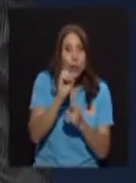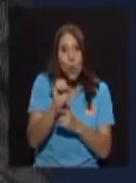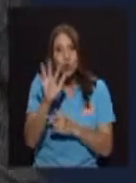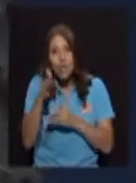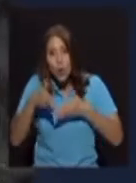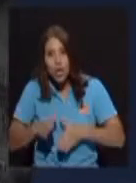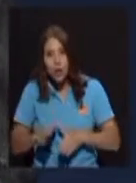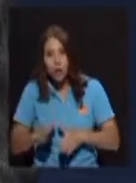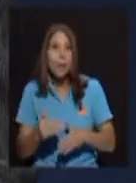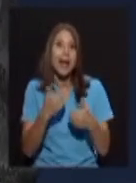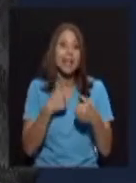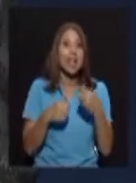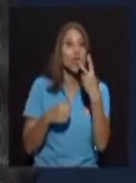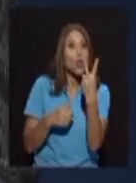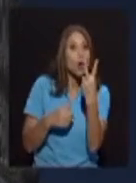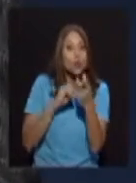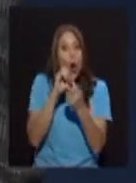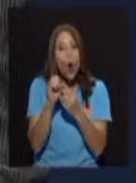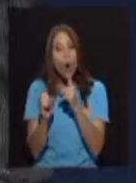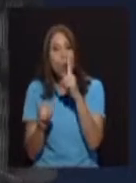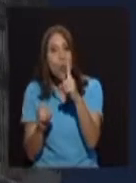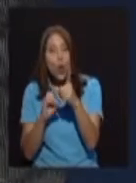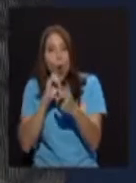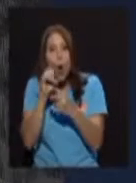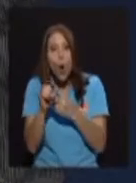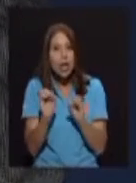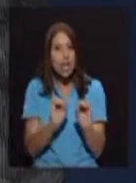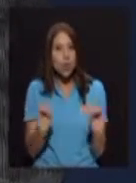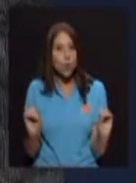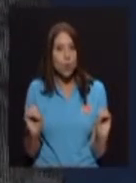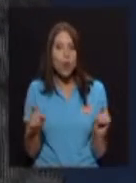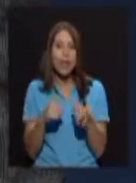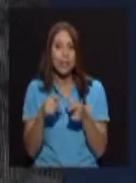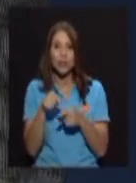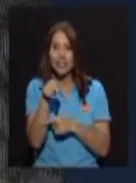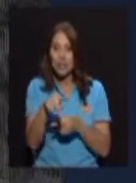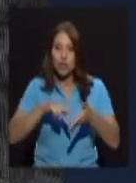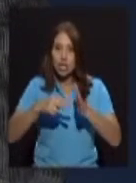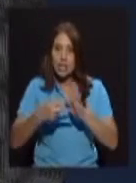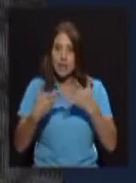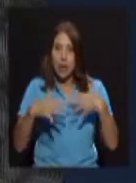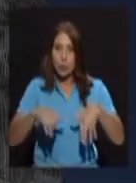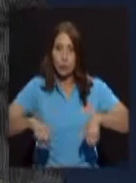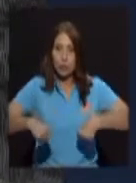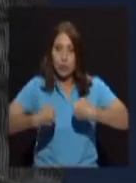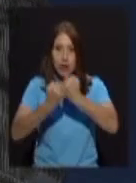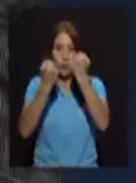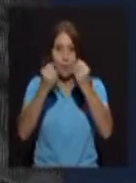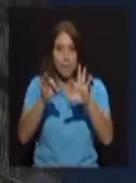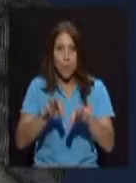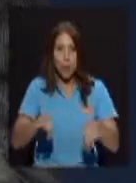o 1 o ninguno incluso. Y eso entonces impone un reto importante,